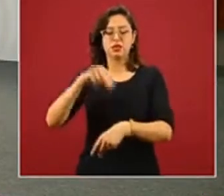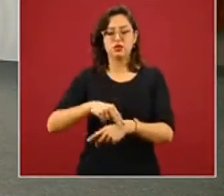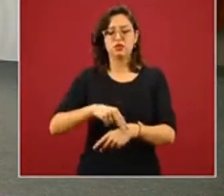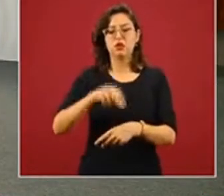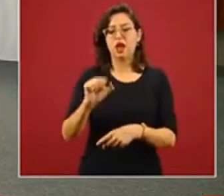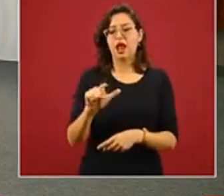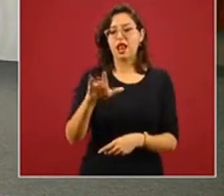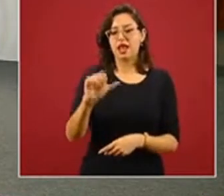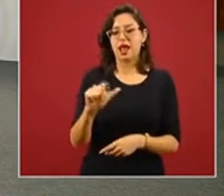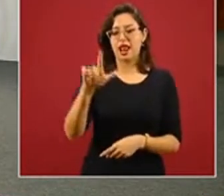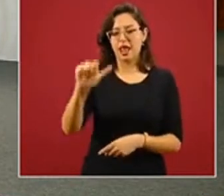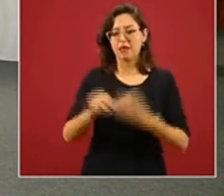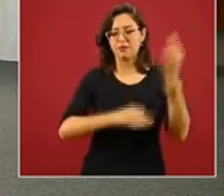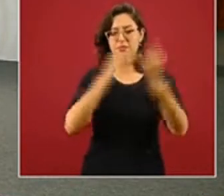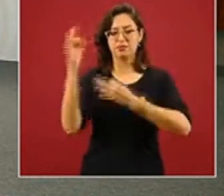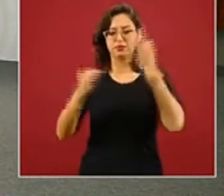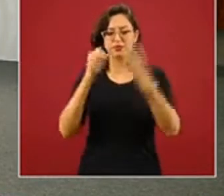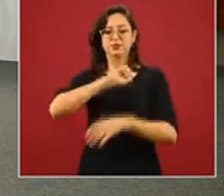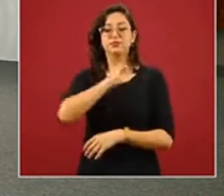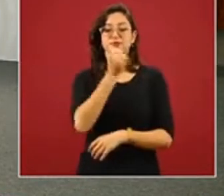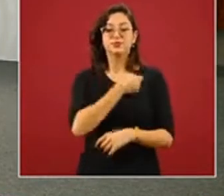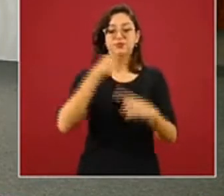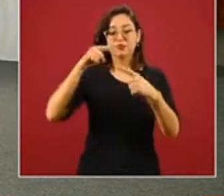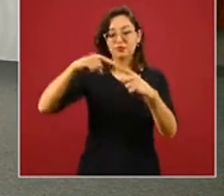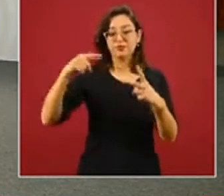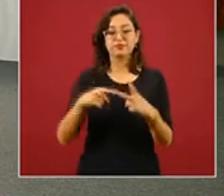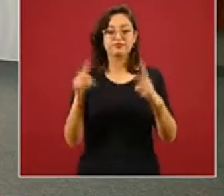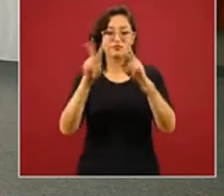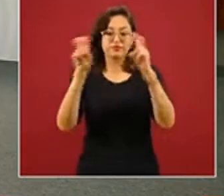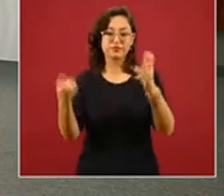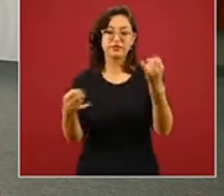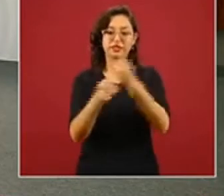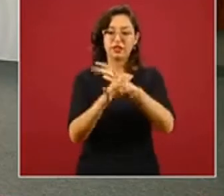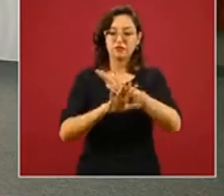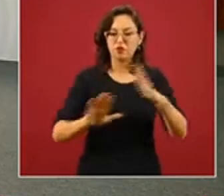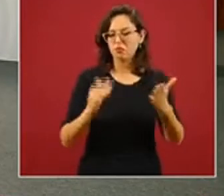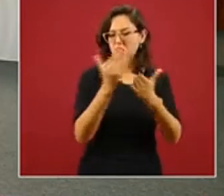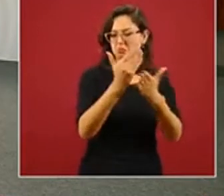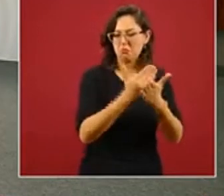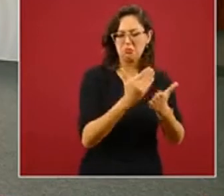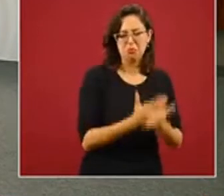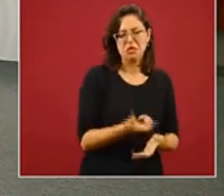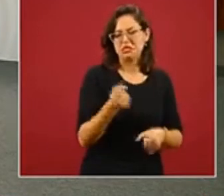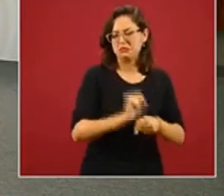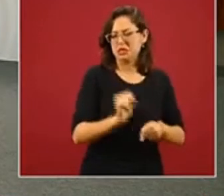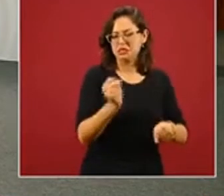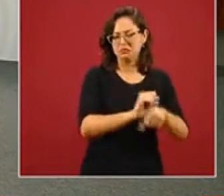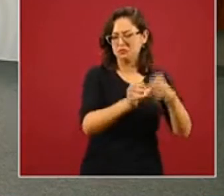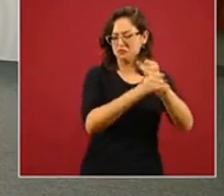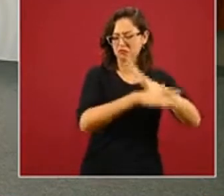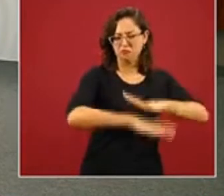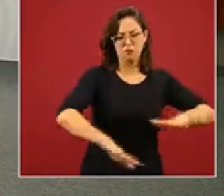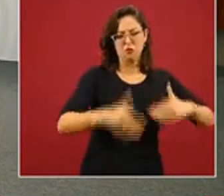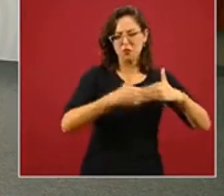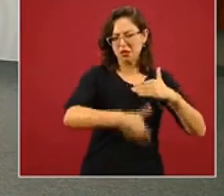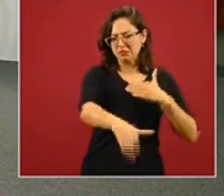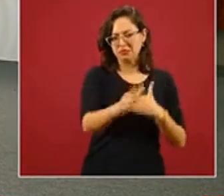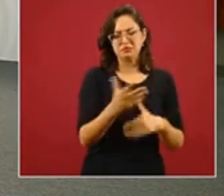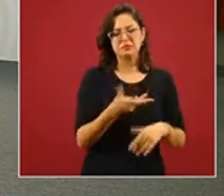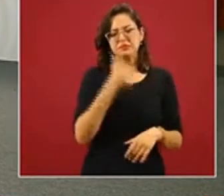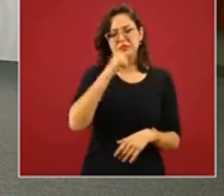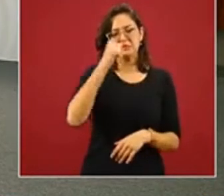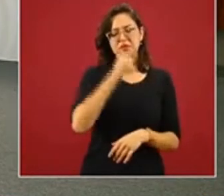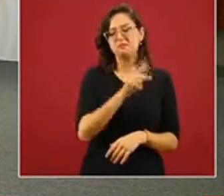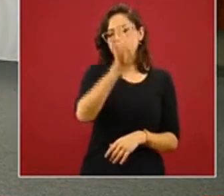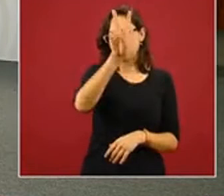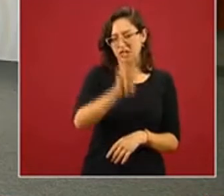Promoción de la Salud. Los dos temas van a ser el informe técnico con algunos de los componentes semanales que presentamos generalmente los